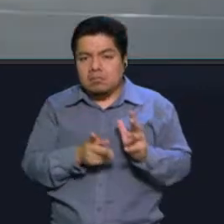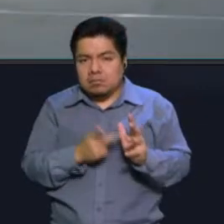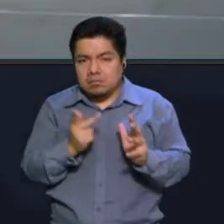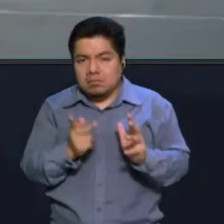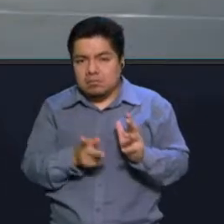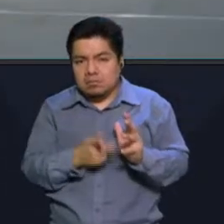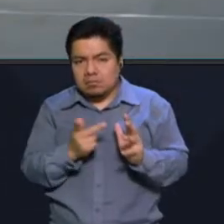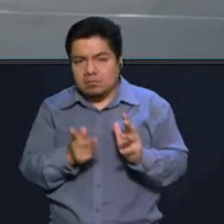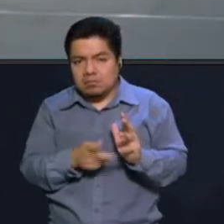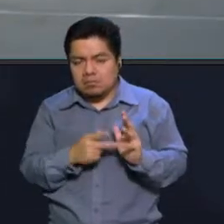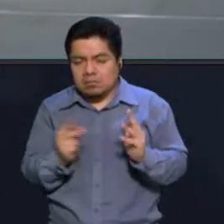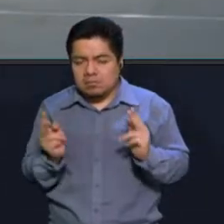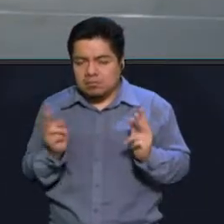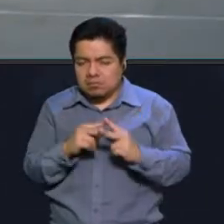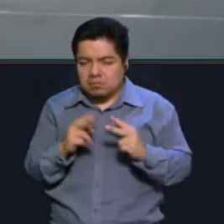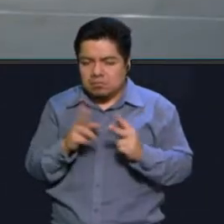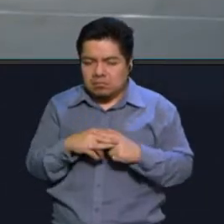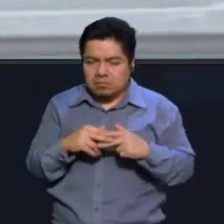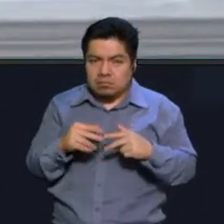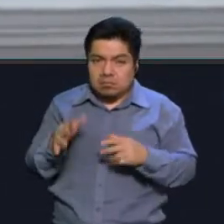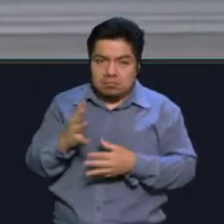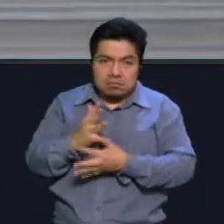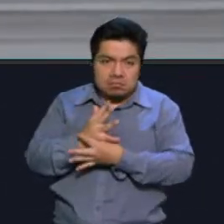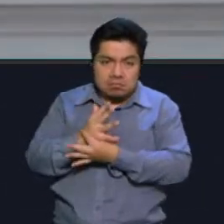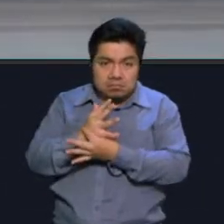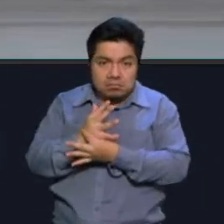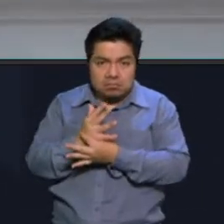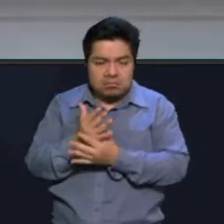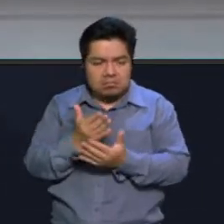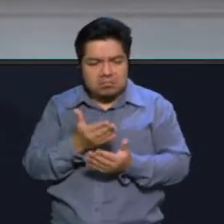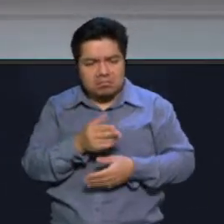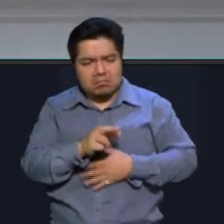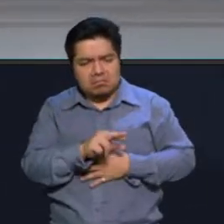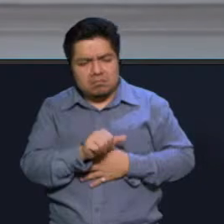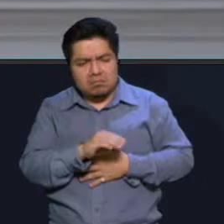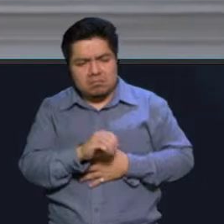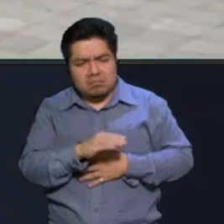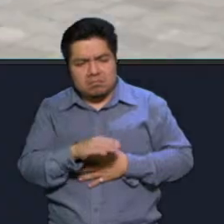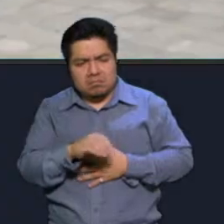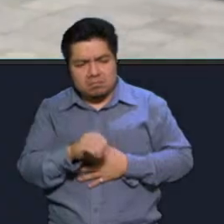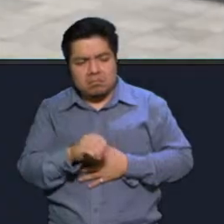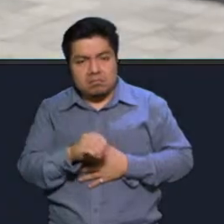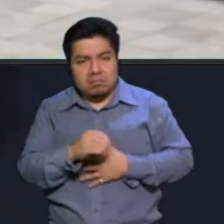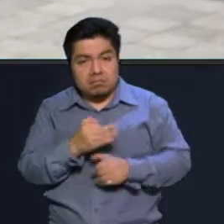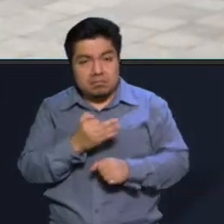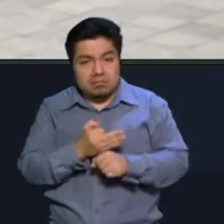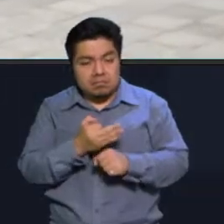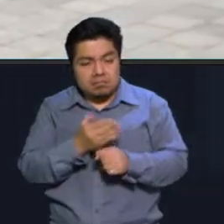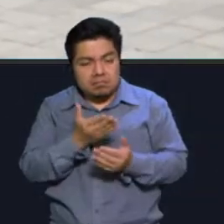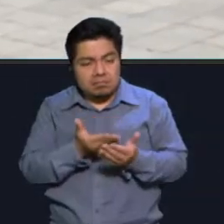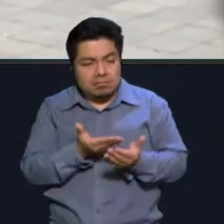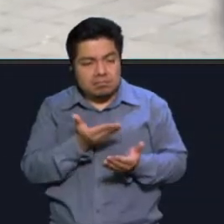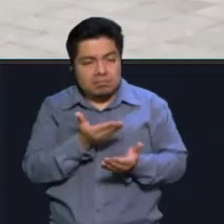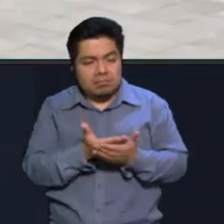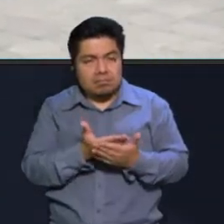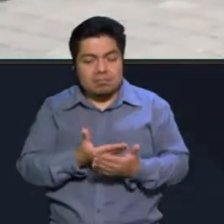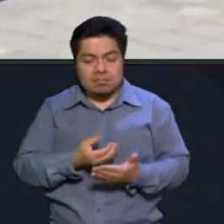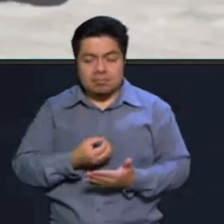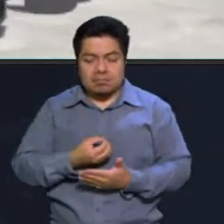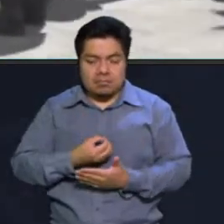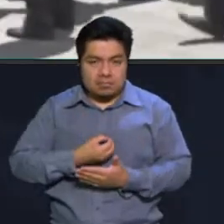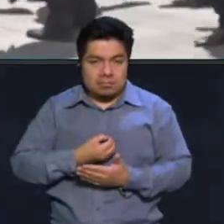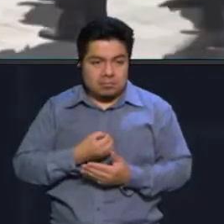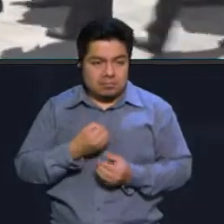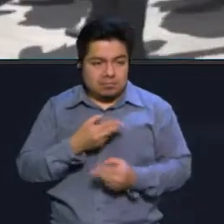rejuvenece con el conflicto, dice, pues entonces a Roberto Canseco le vamos a dar y vamos a proponerlo en el Senado, la medalla Belisario